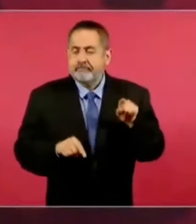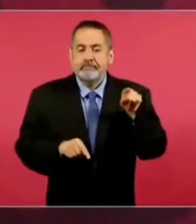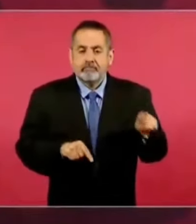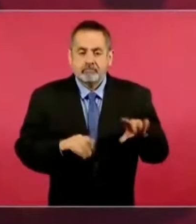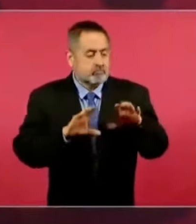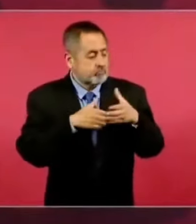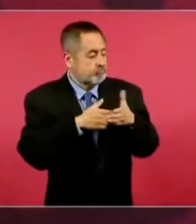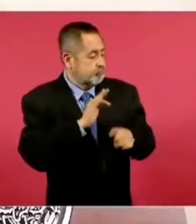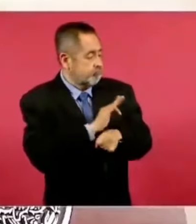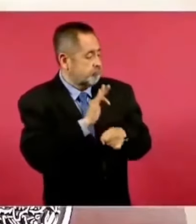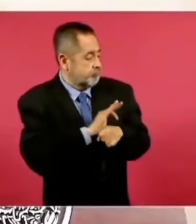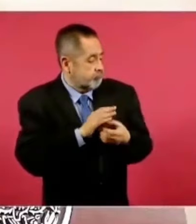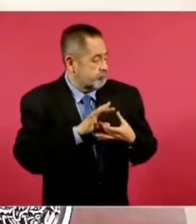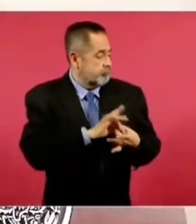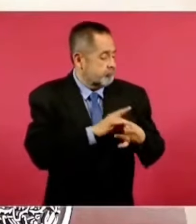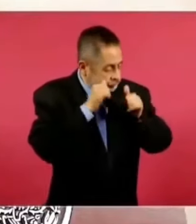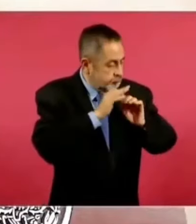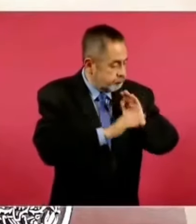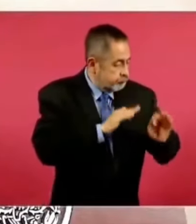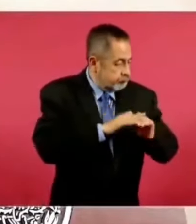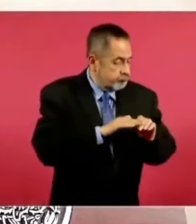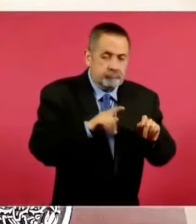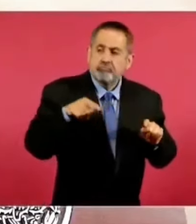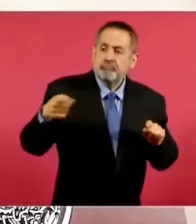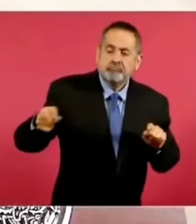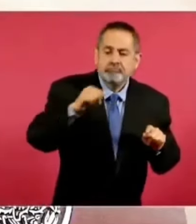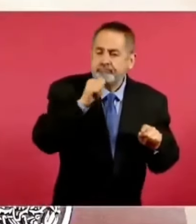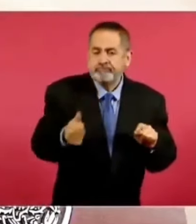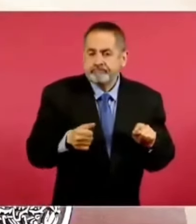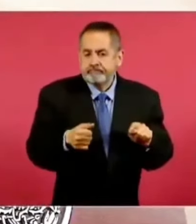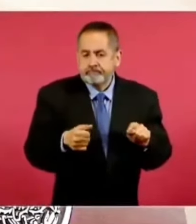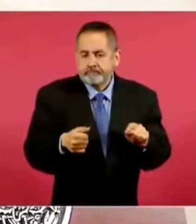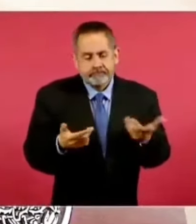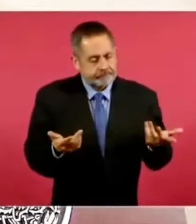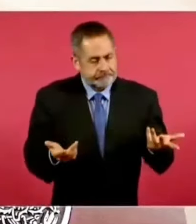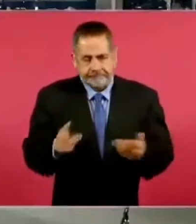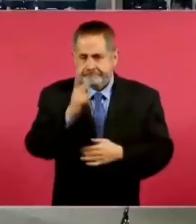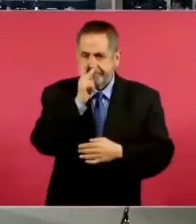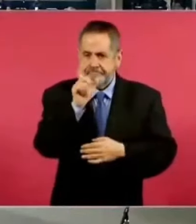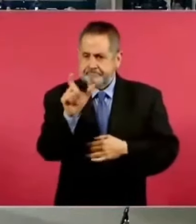para los de arriba. Y eso, según la definición